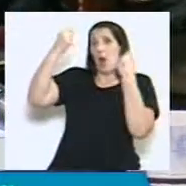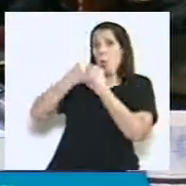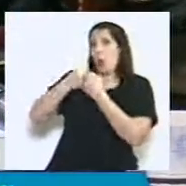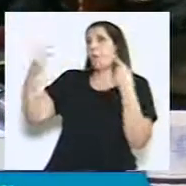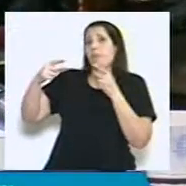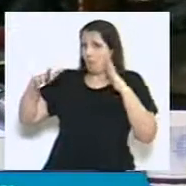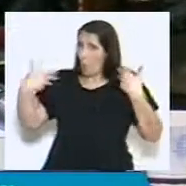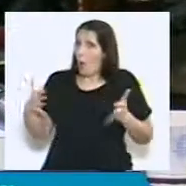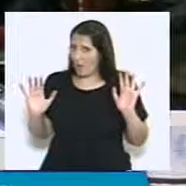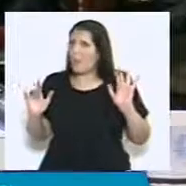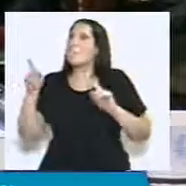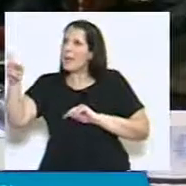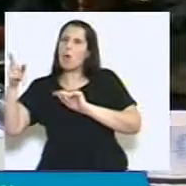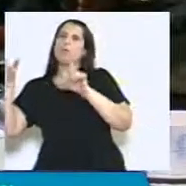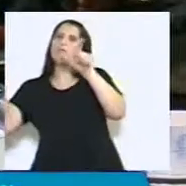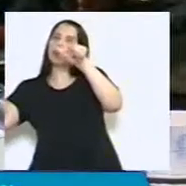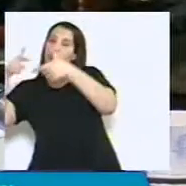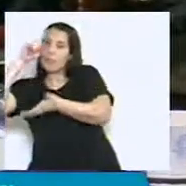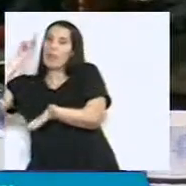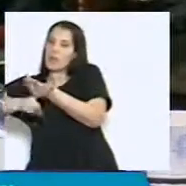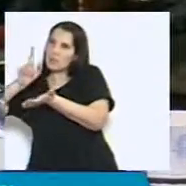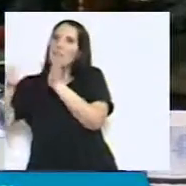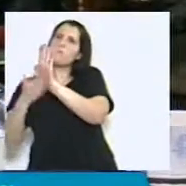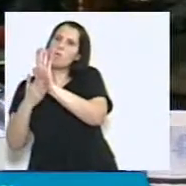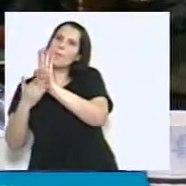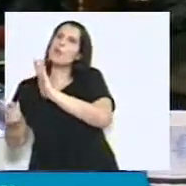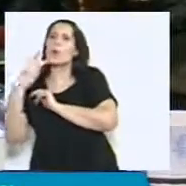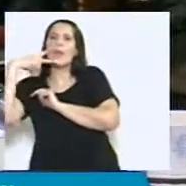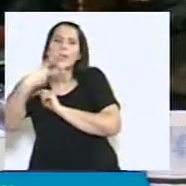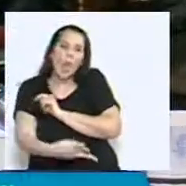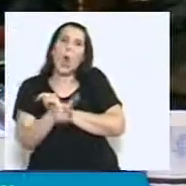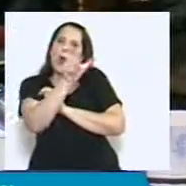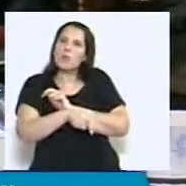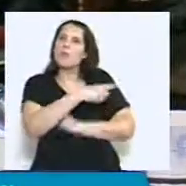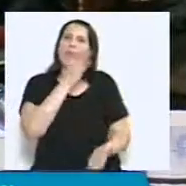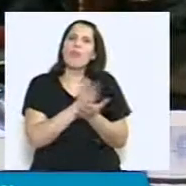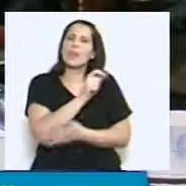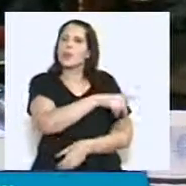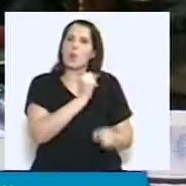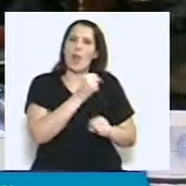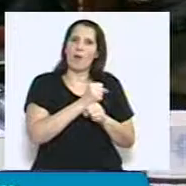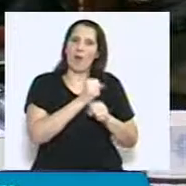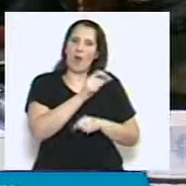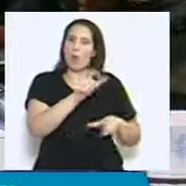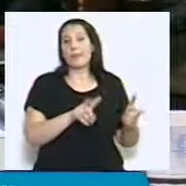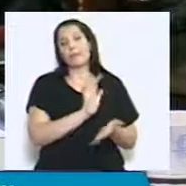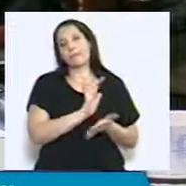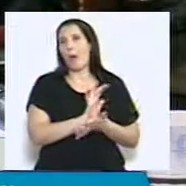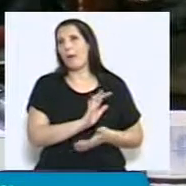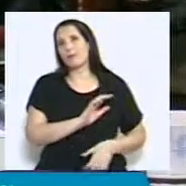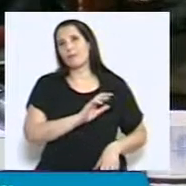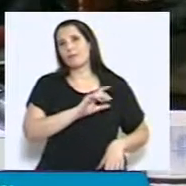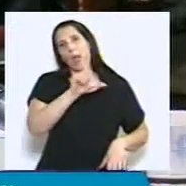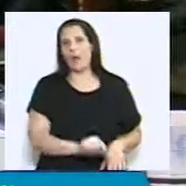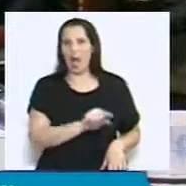los fundamentos, porque reconoció a estos derechos laborales como derechos humanos de segunda categoría.